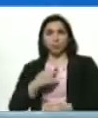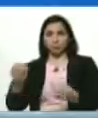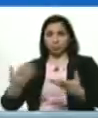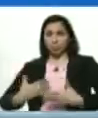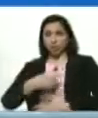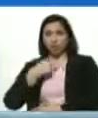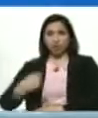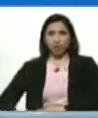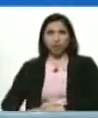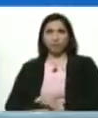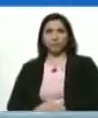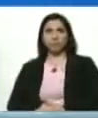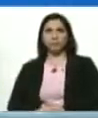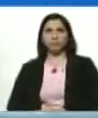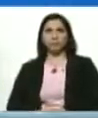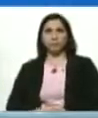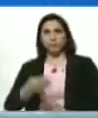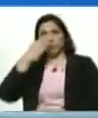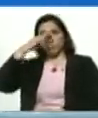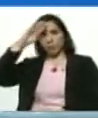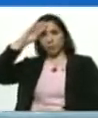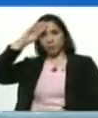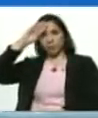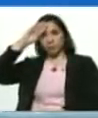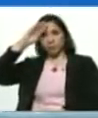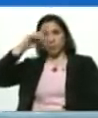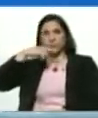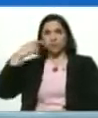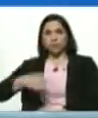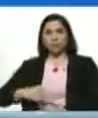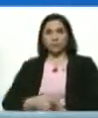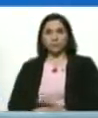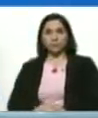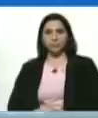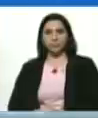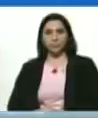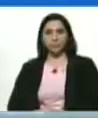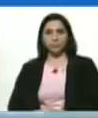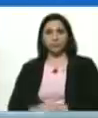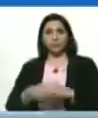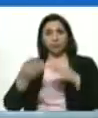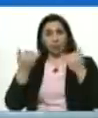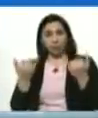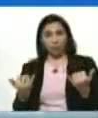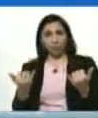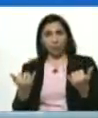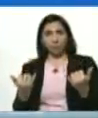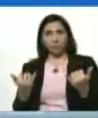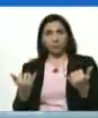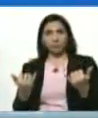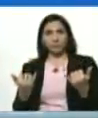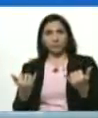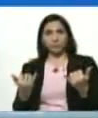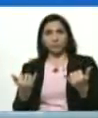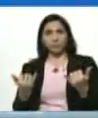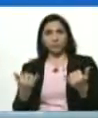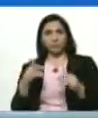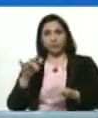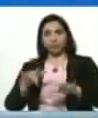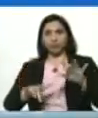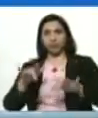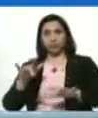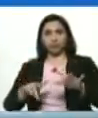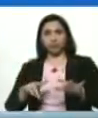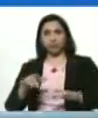china de cuba de rusia y ahora de la secretaria